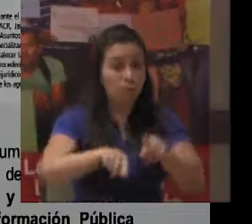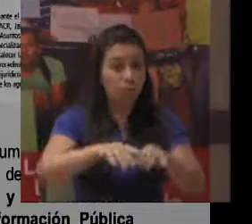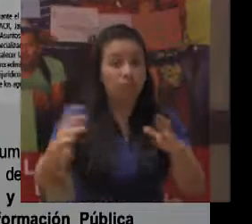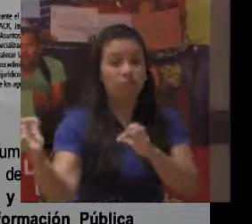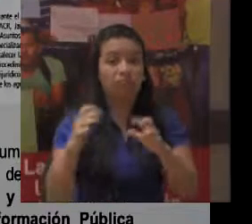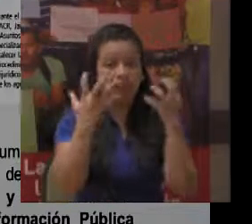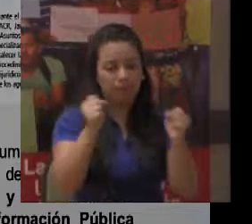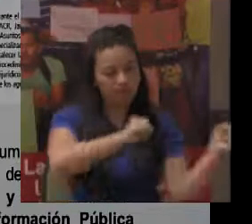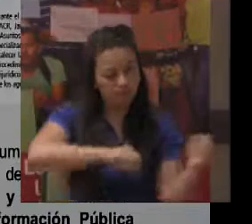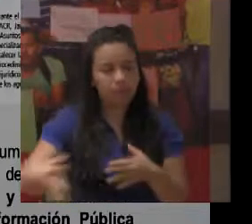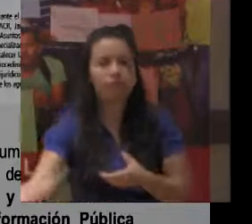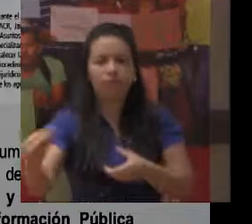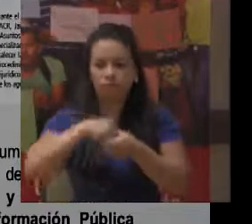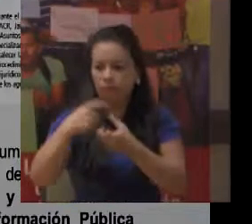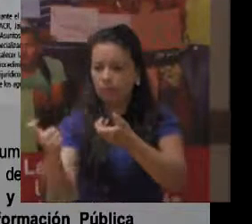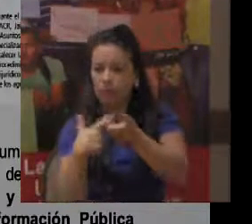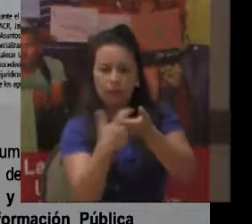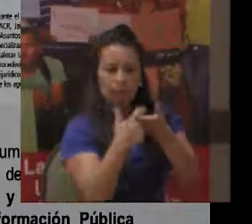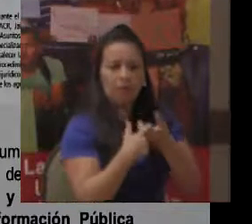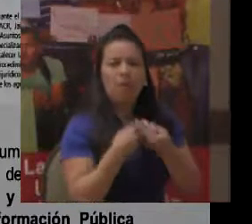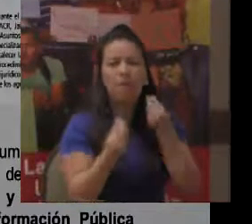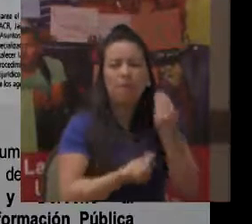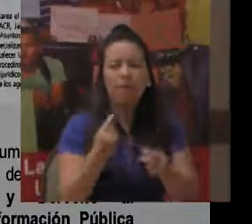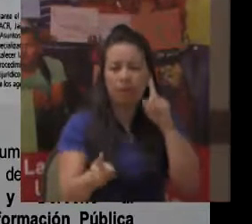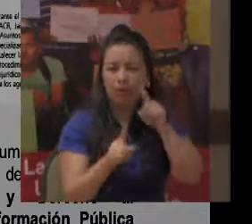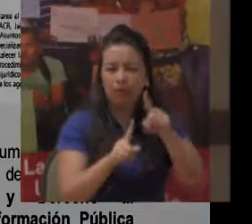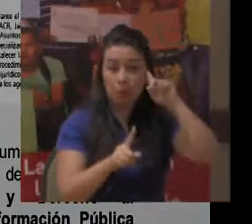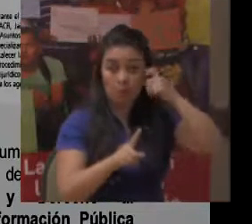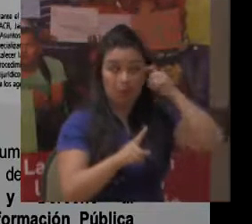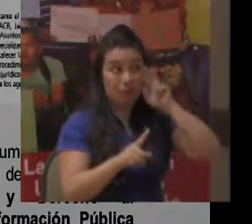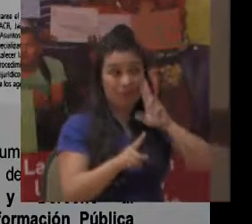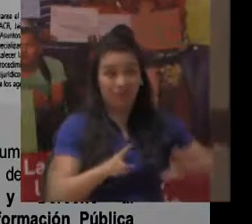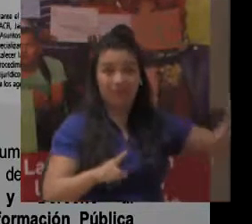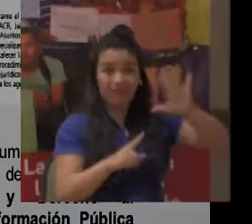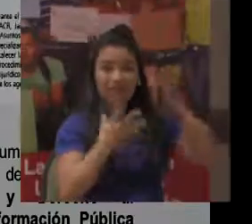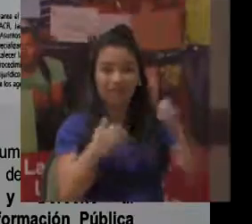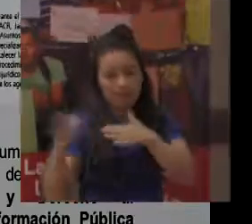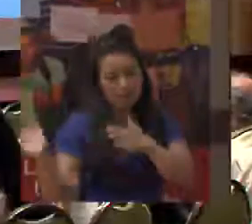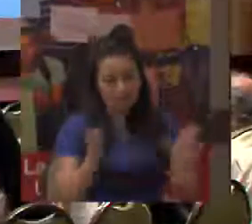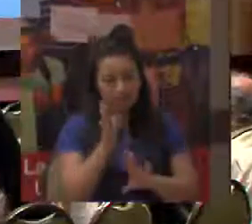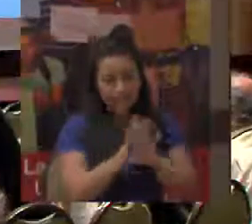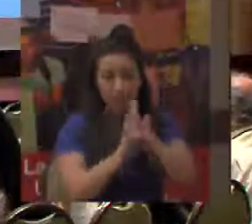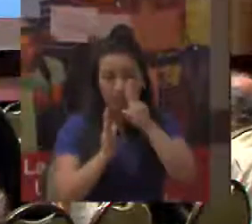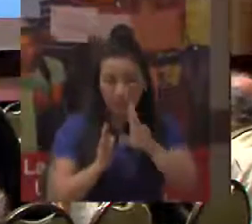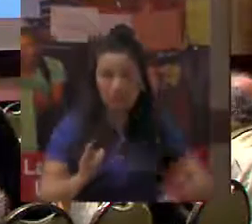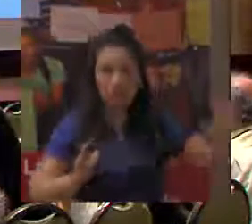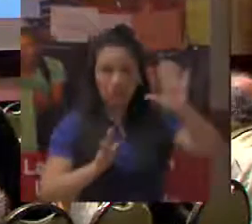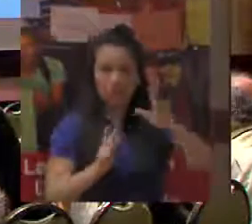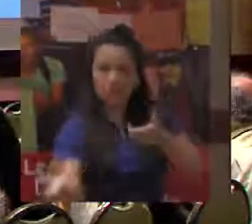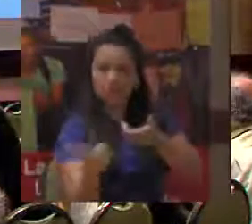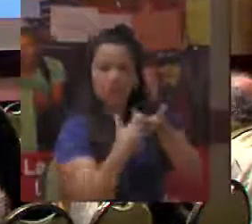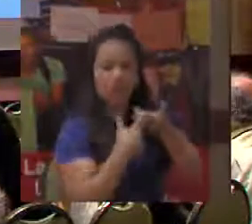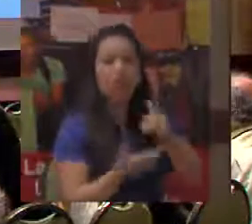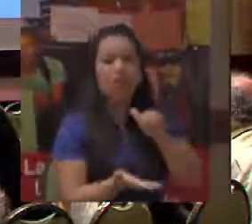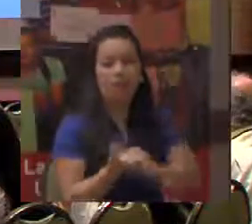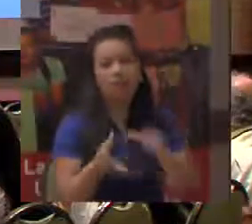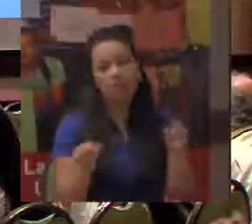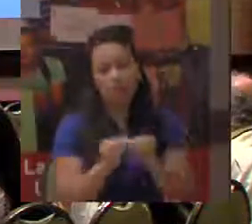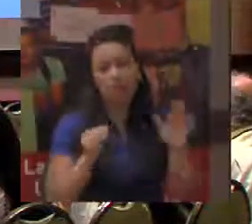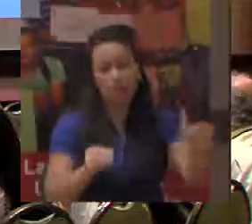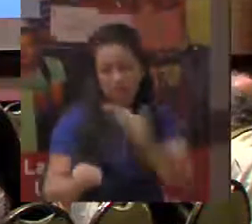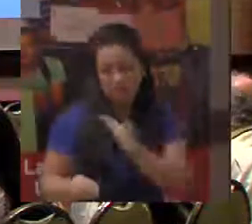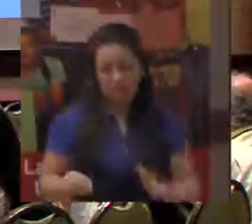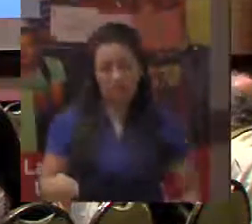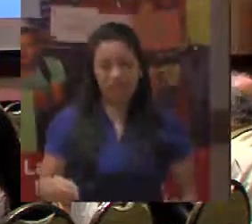eso alineándolo hacia los objetivos dispuestos por el Gobierno Nacional en el Plan Nacional de Desarrollo y en el plan dispuesto por el sector Presidencia